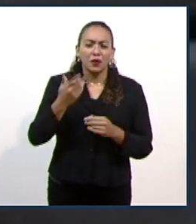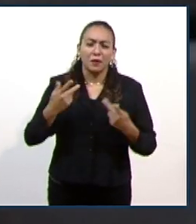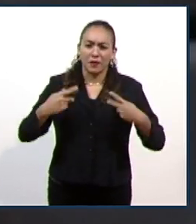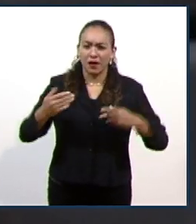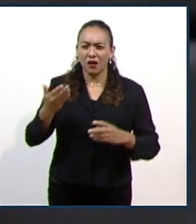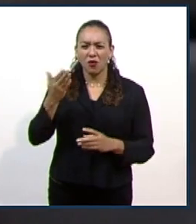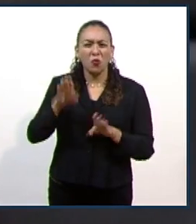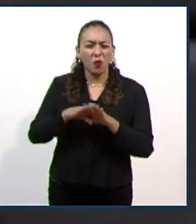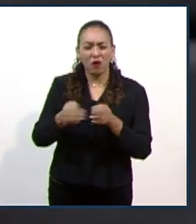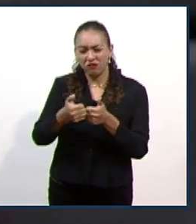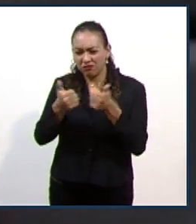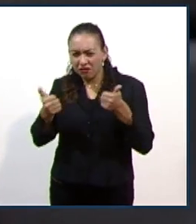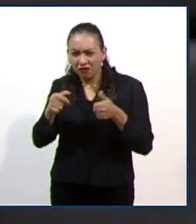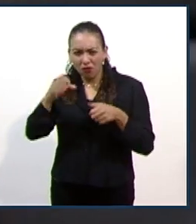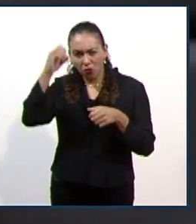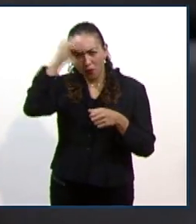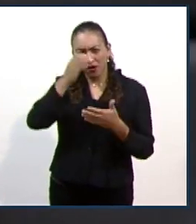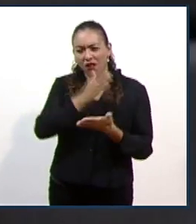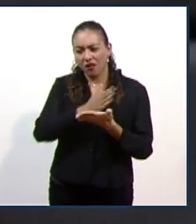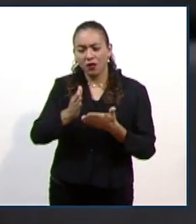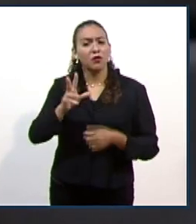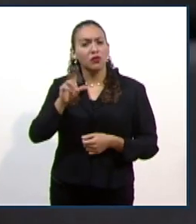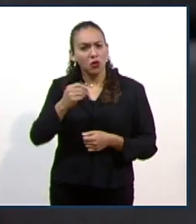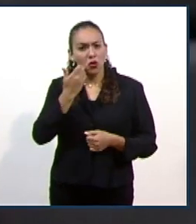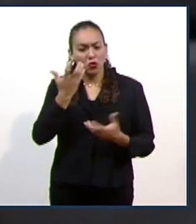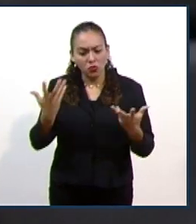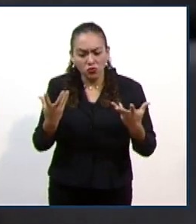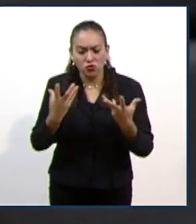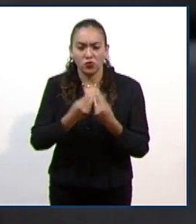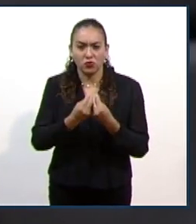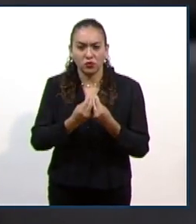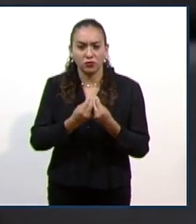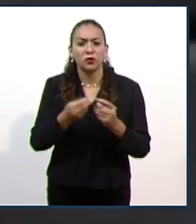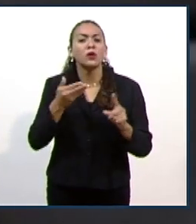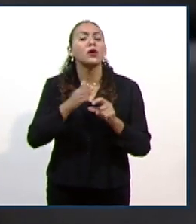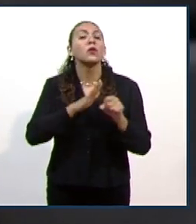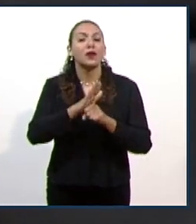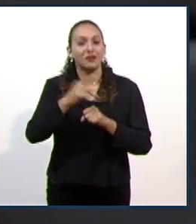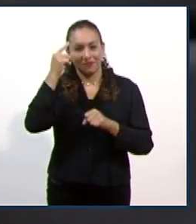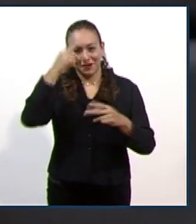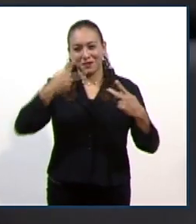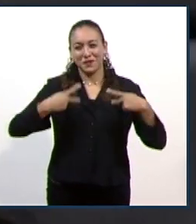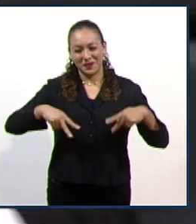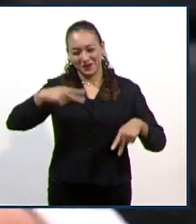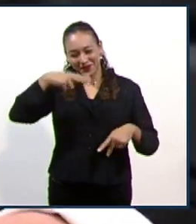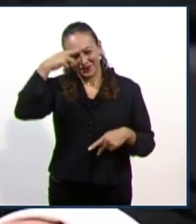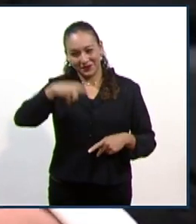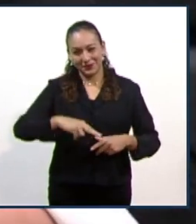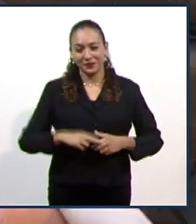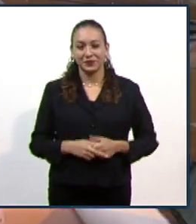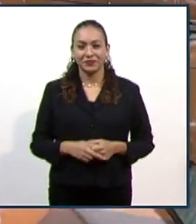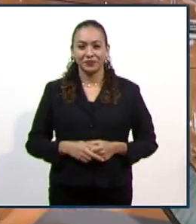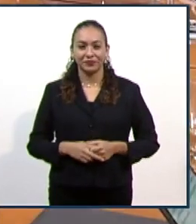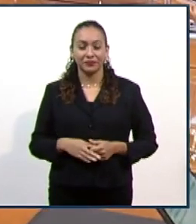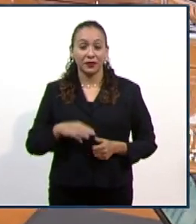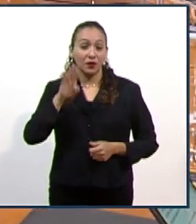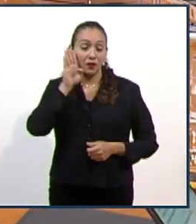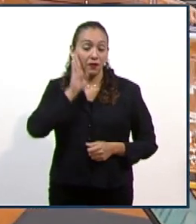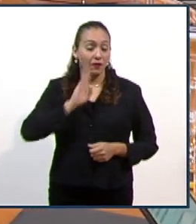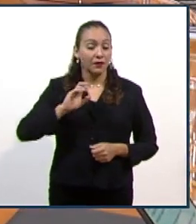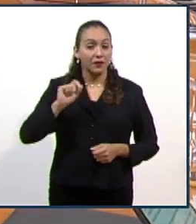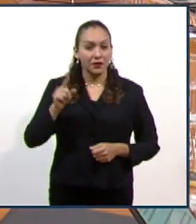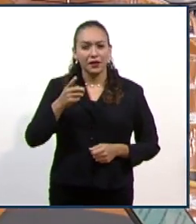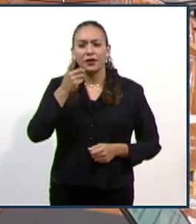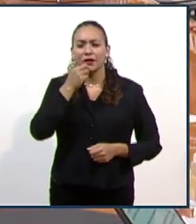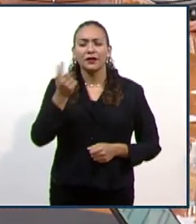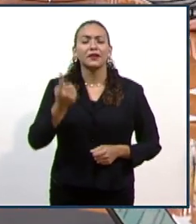derechos y las libertades de las y los mexicanos. Las y los ministros fijaron sus